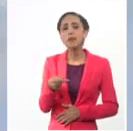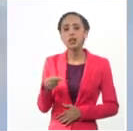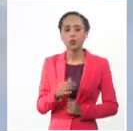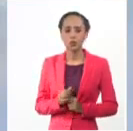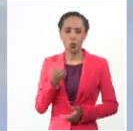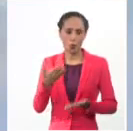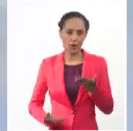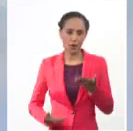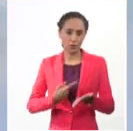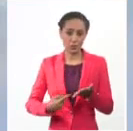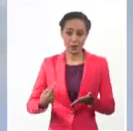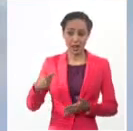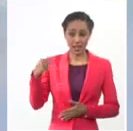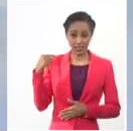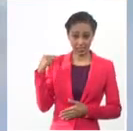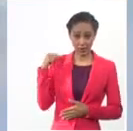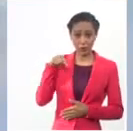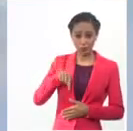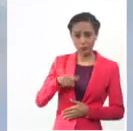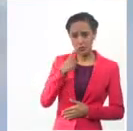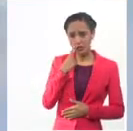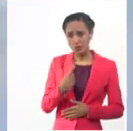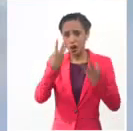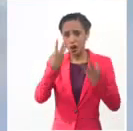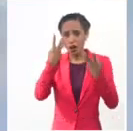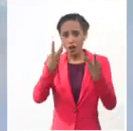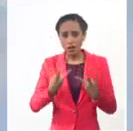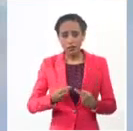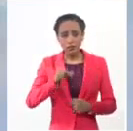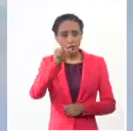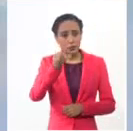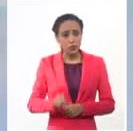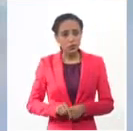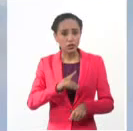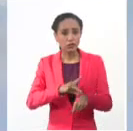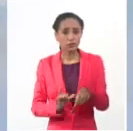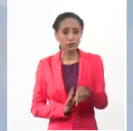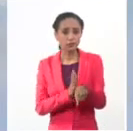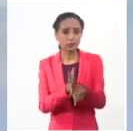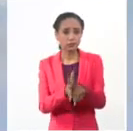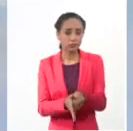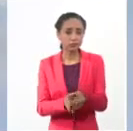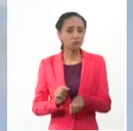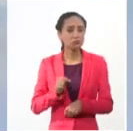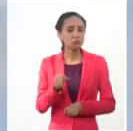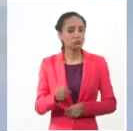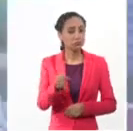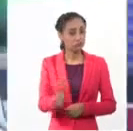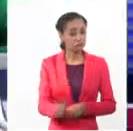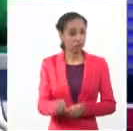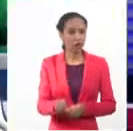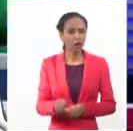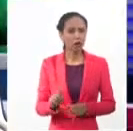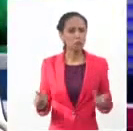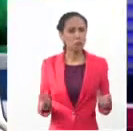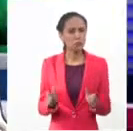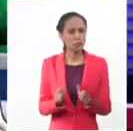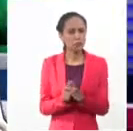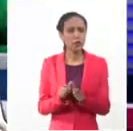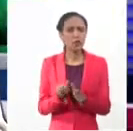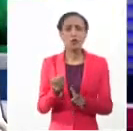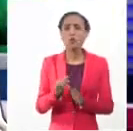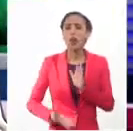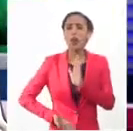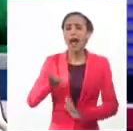anterior. Expresión de que el número de casos que se diagnostica ha ido disminuyendo y el número de alta está